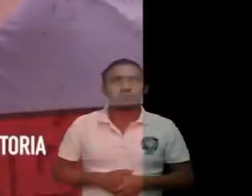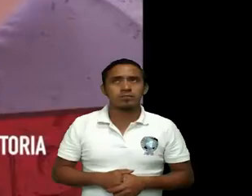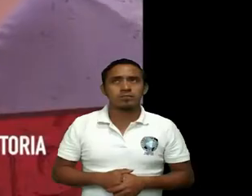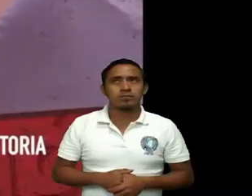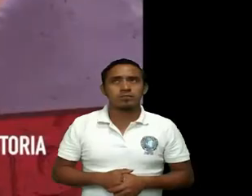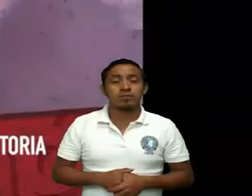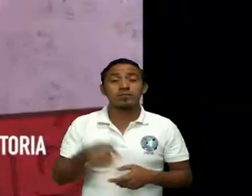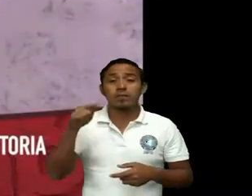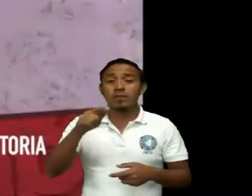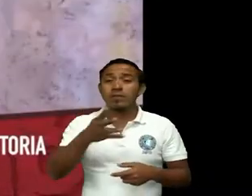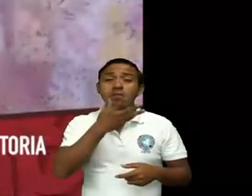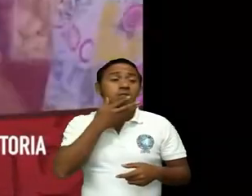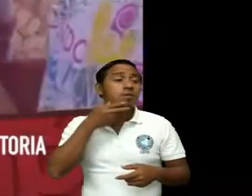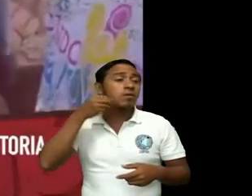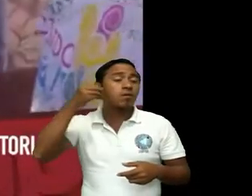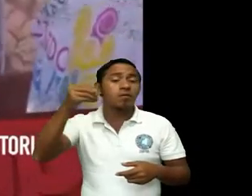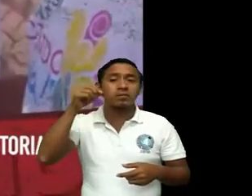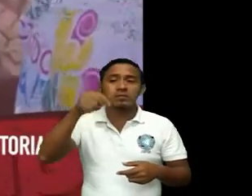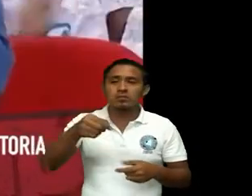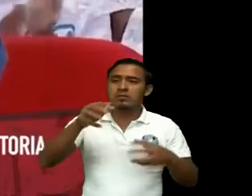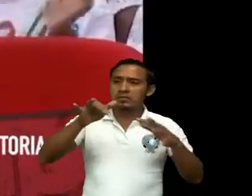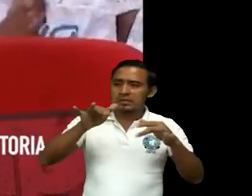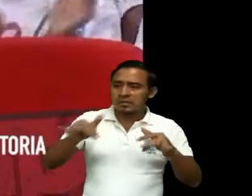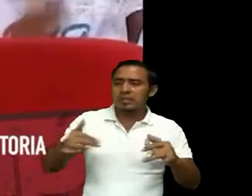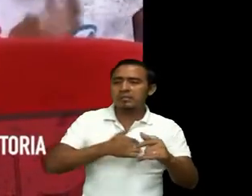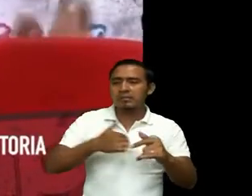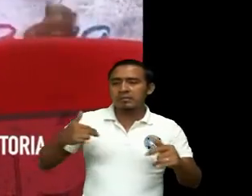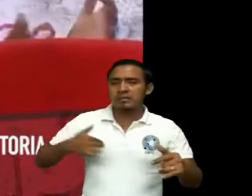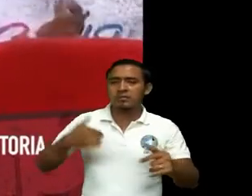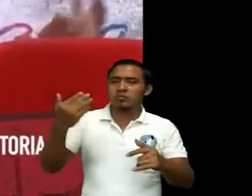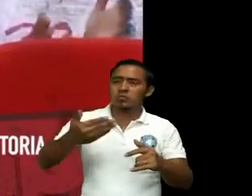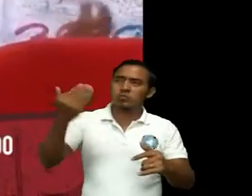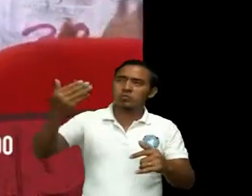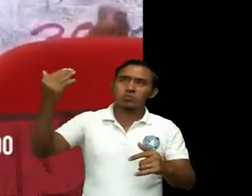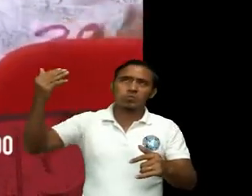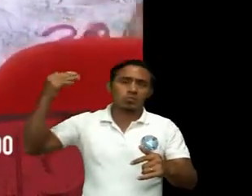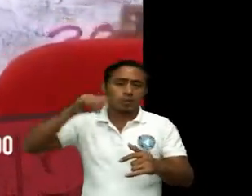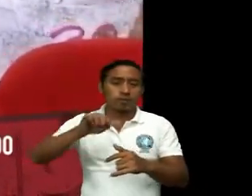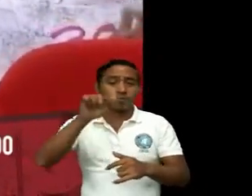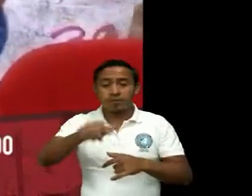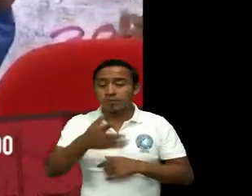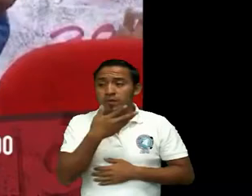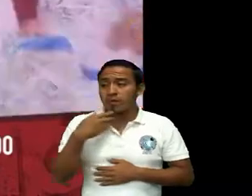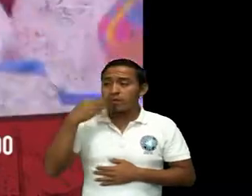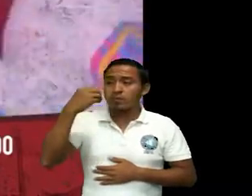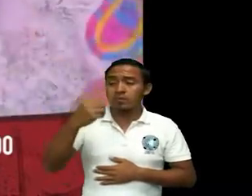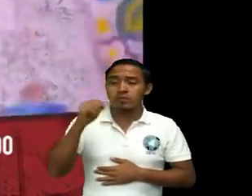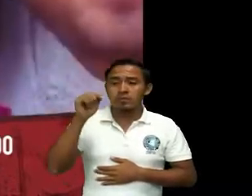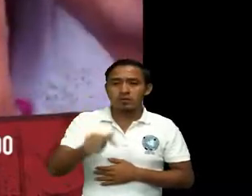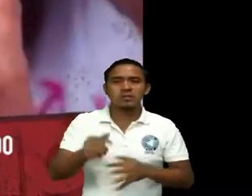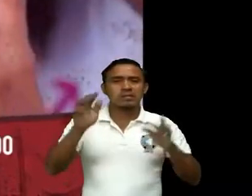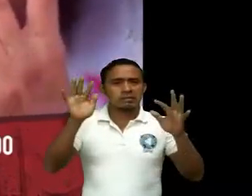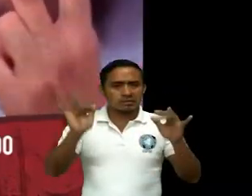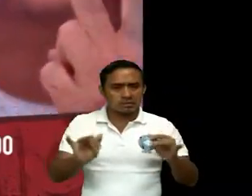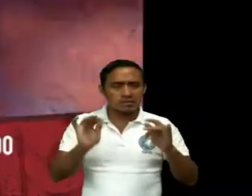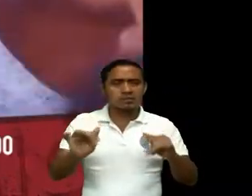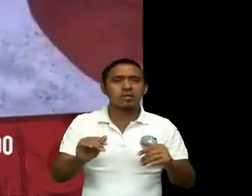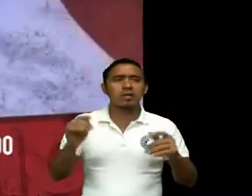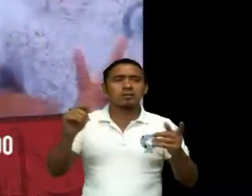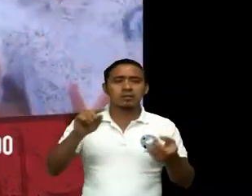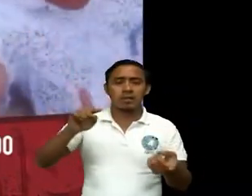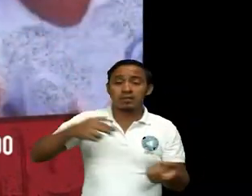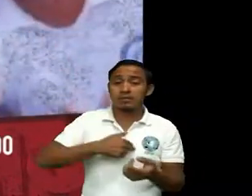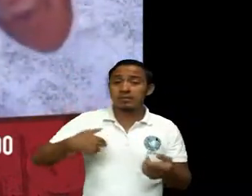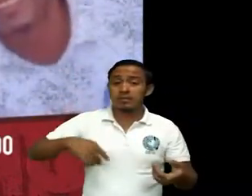Esta juventud que ya está haciendo historia, esta juventud que ya